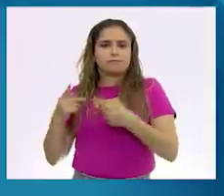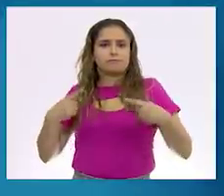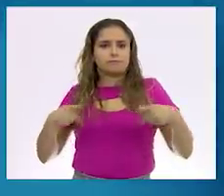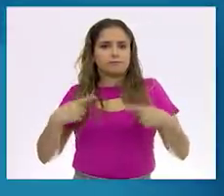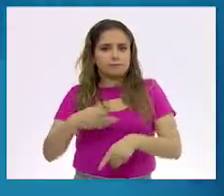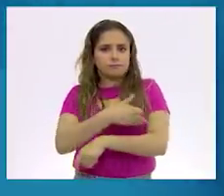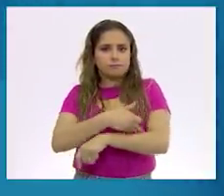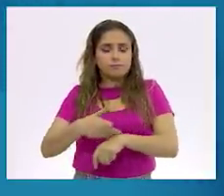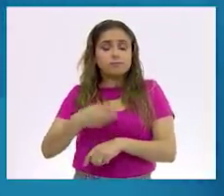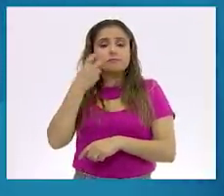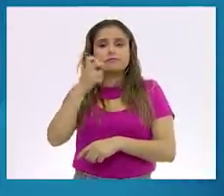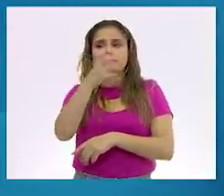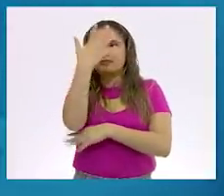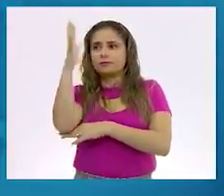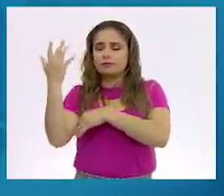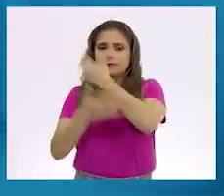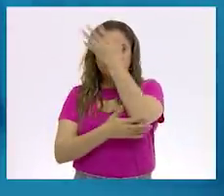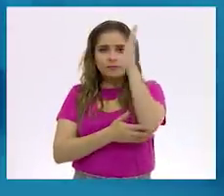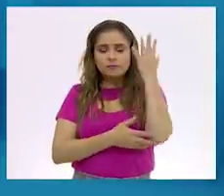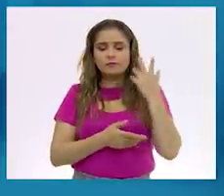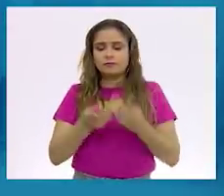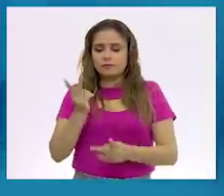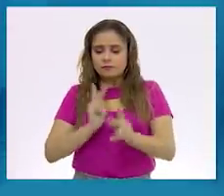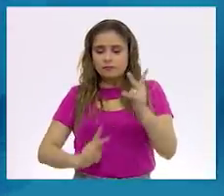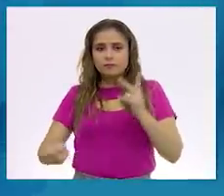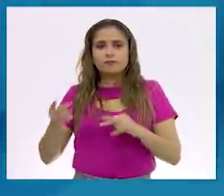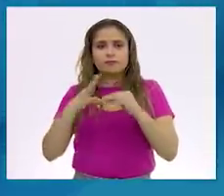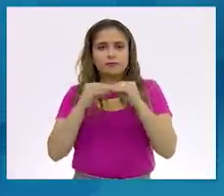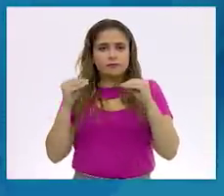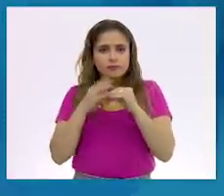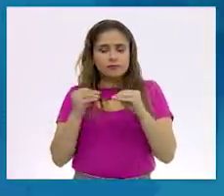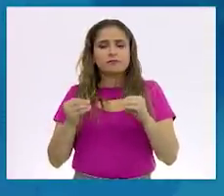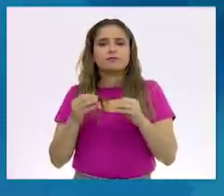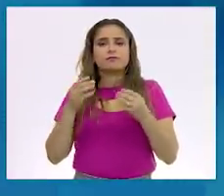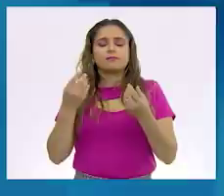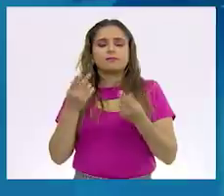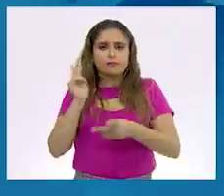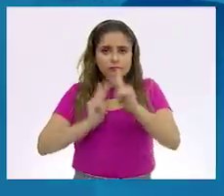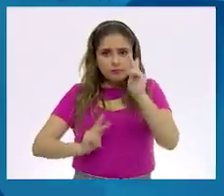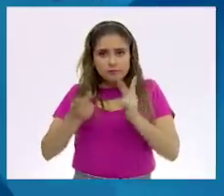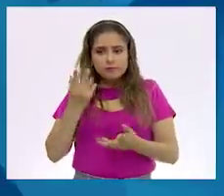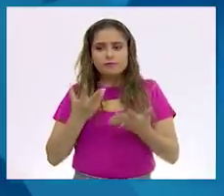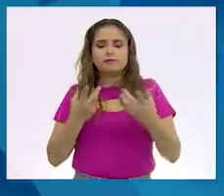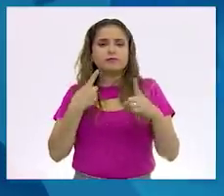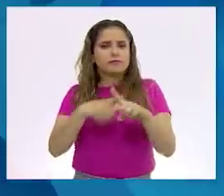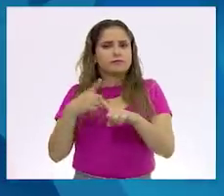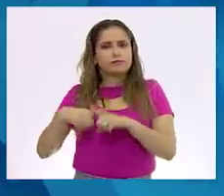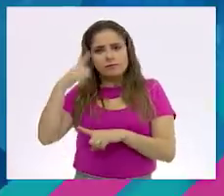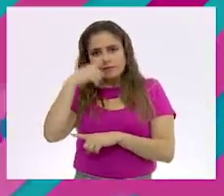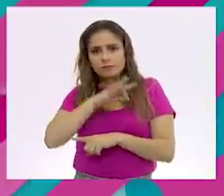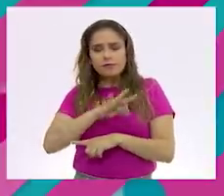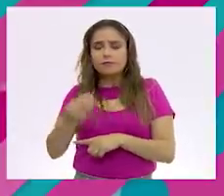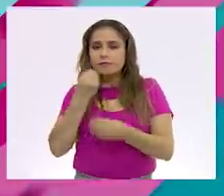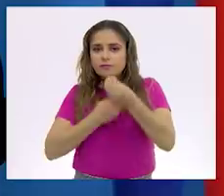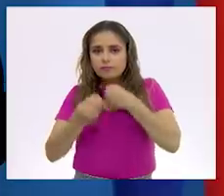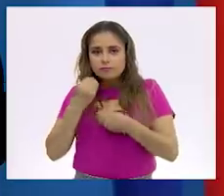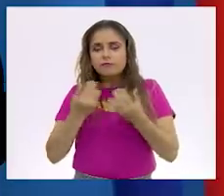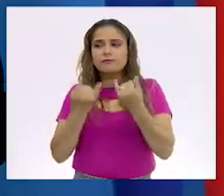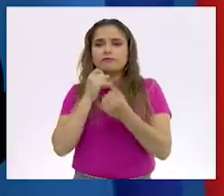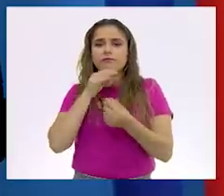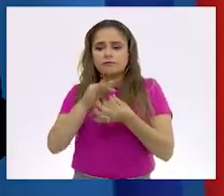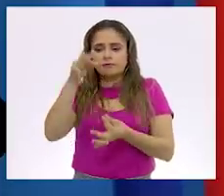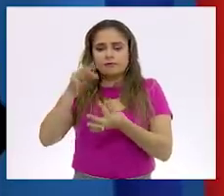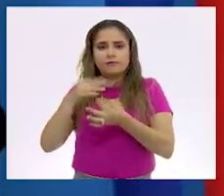de árboles, arbustos, verduras, tubérculos y raíces comestibles, gramíneas y hierbas